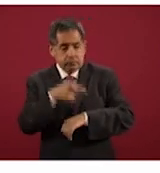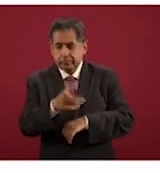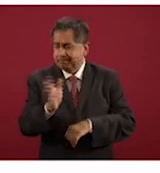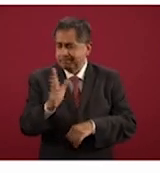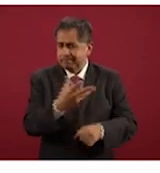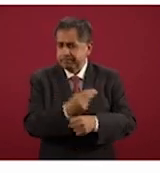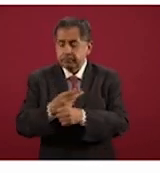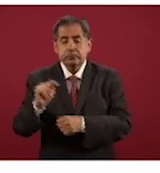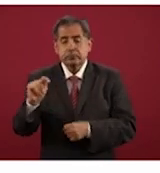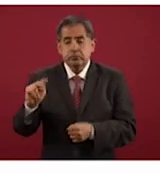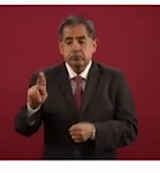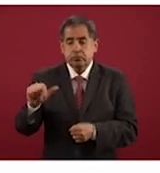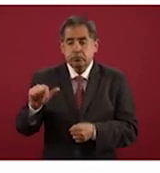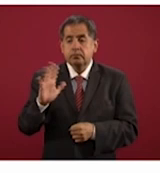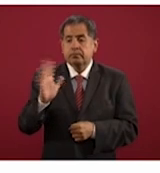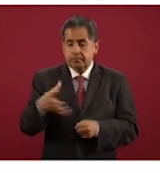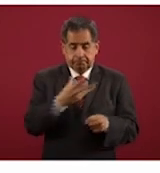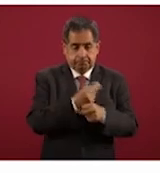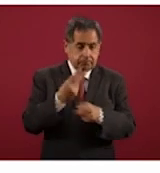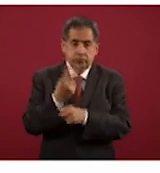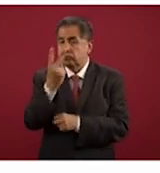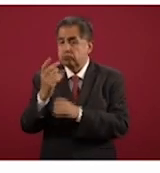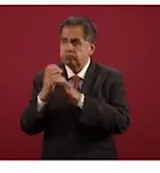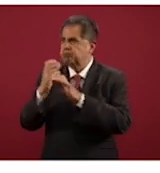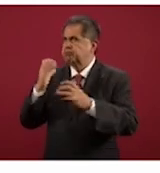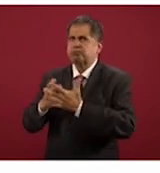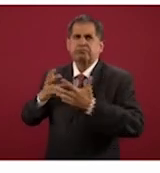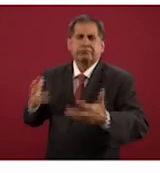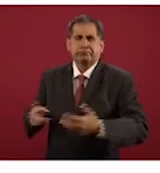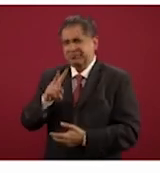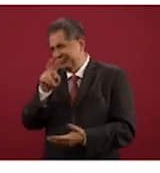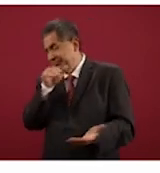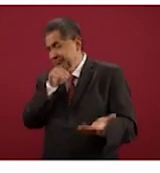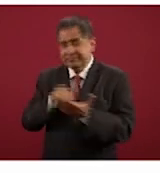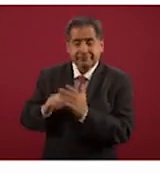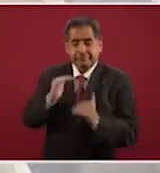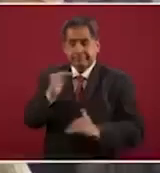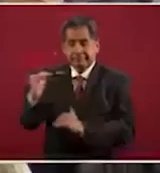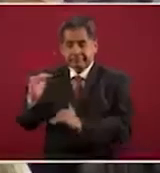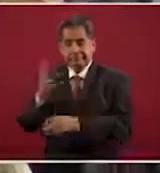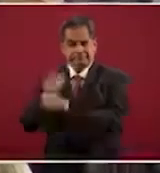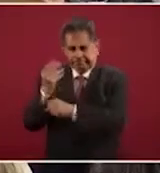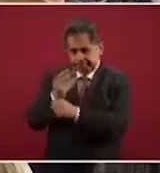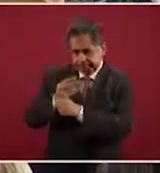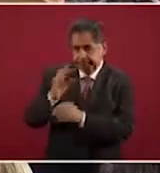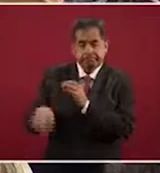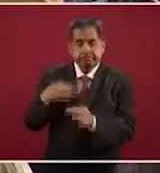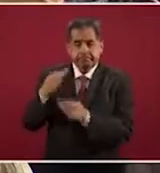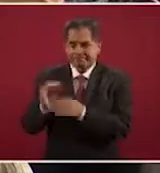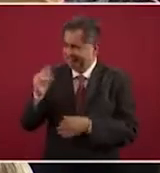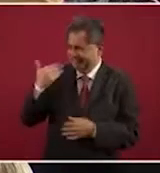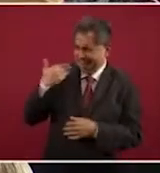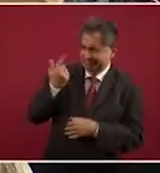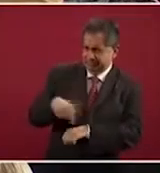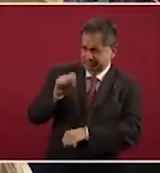tula ya terminó dos tanques muy grandes uno de 200 mil barriles que estaba programado aquí lo acaba de terminar la